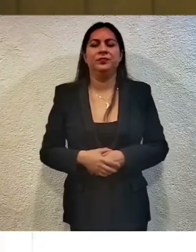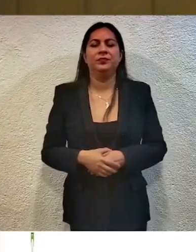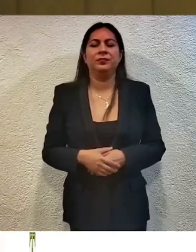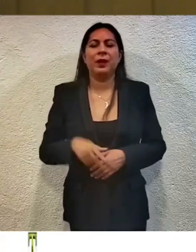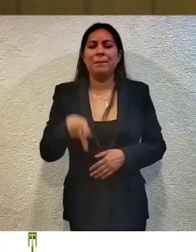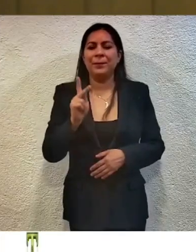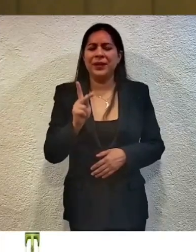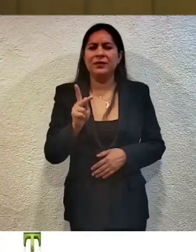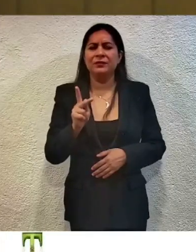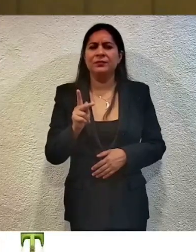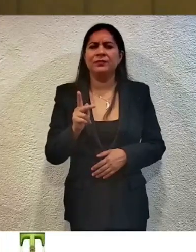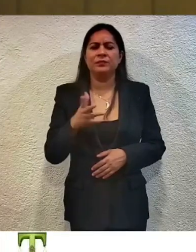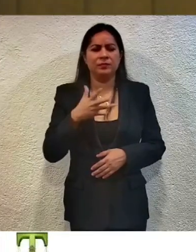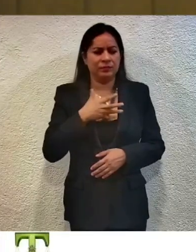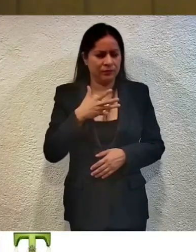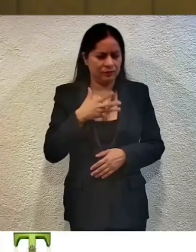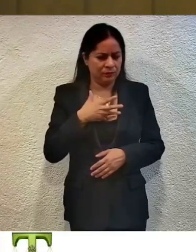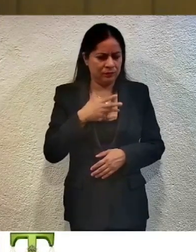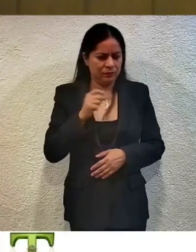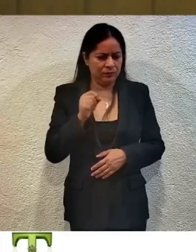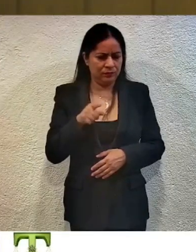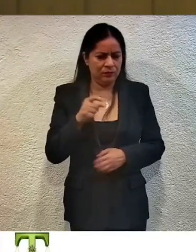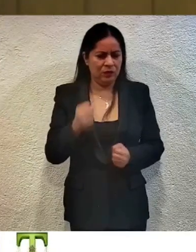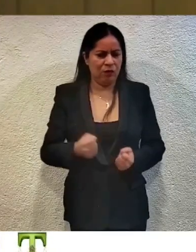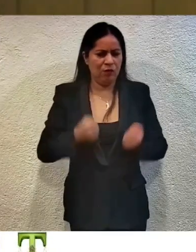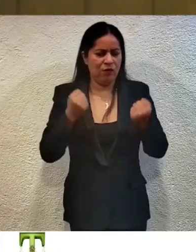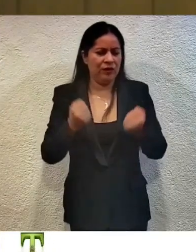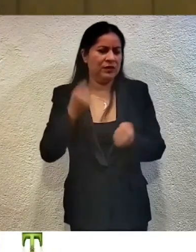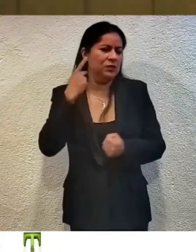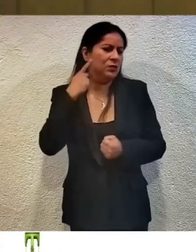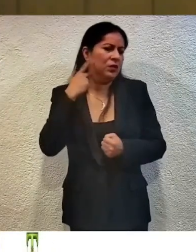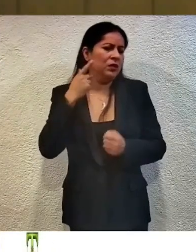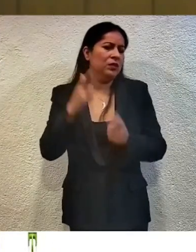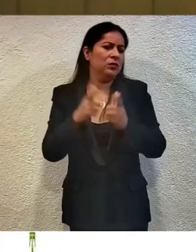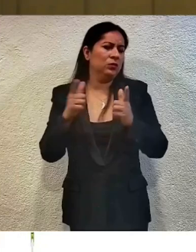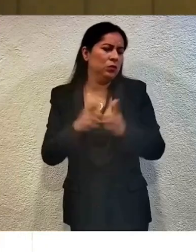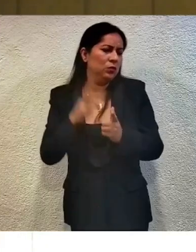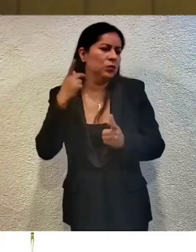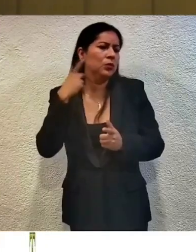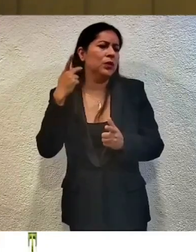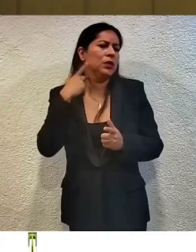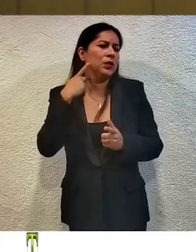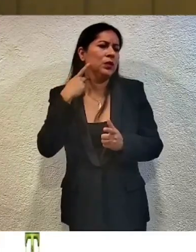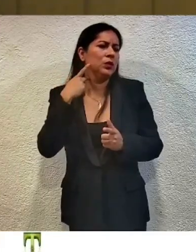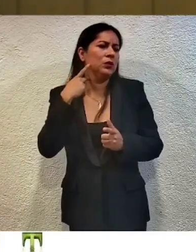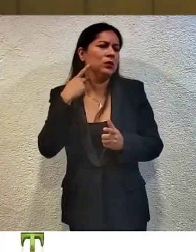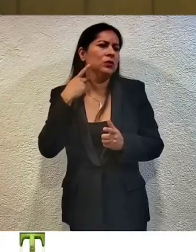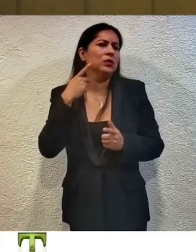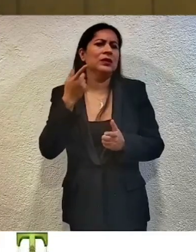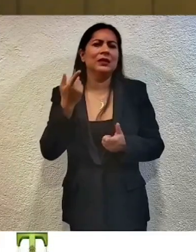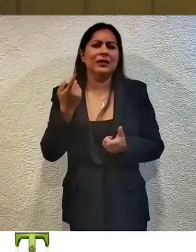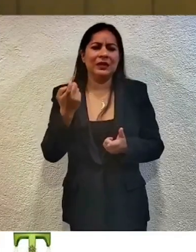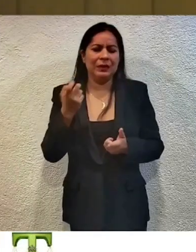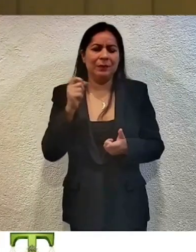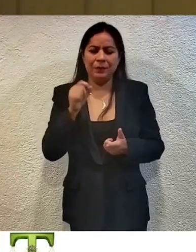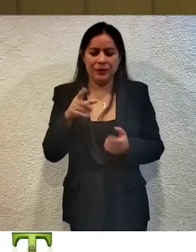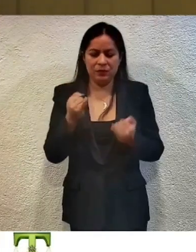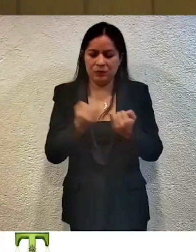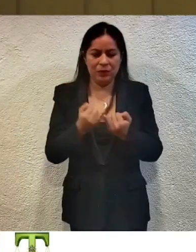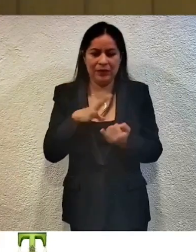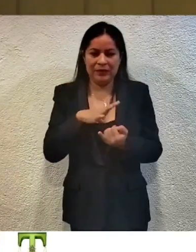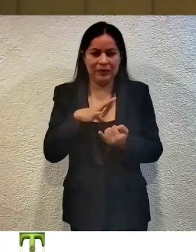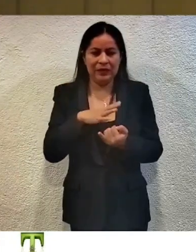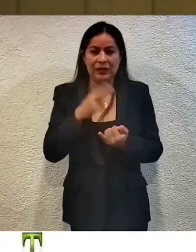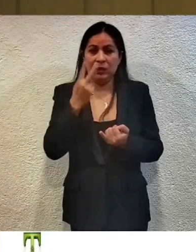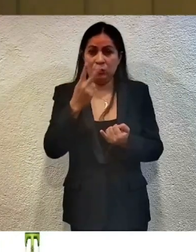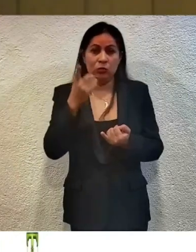Pero a la vez tenemos fuerzas políticas, partidos políticos, que también tienen